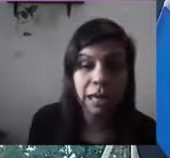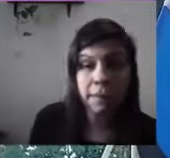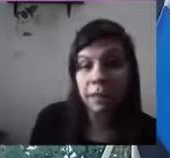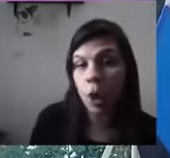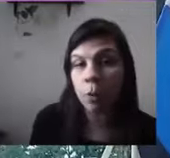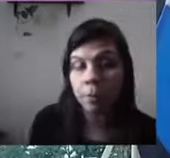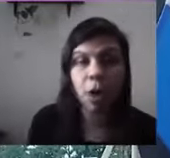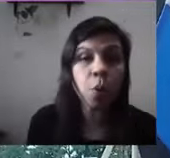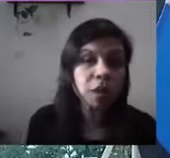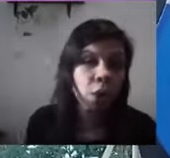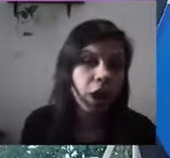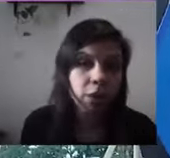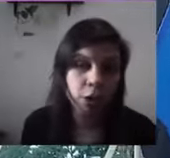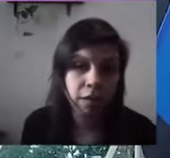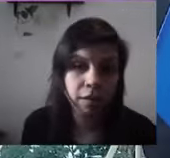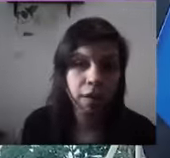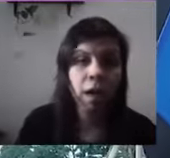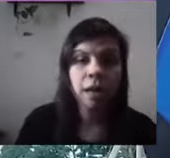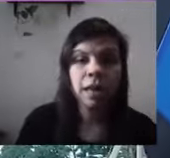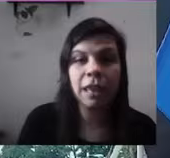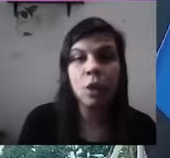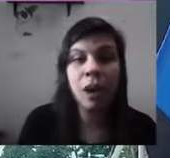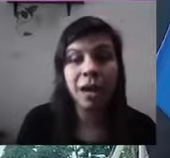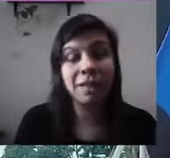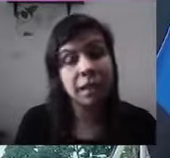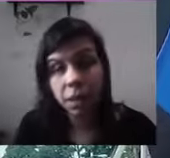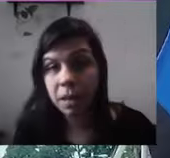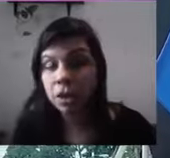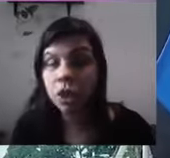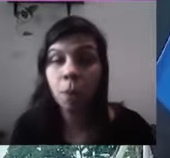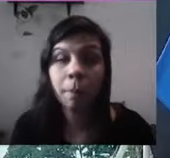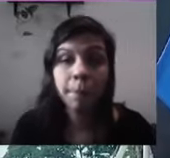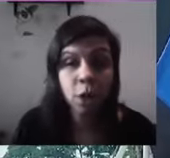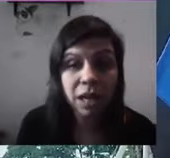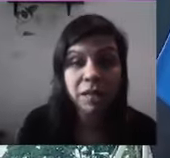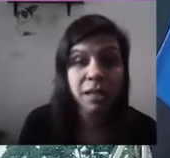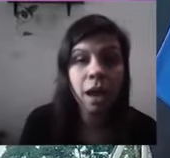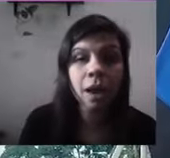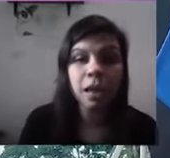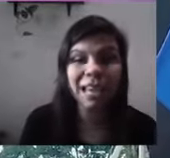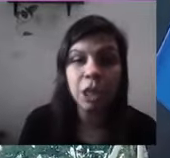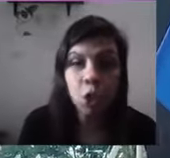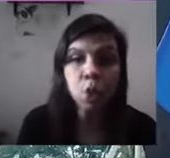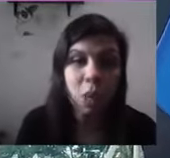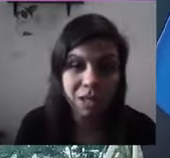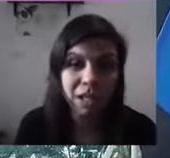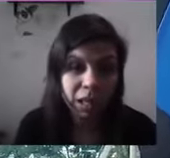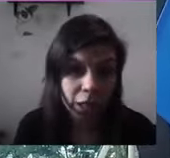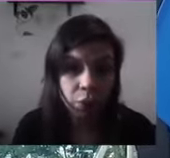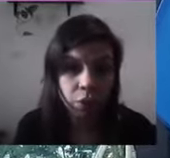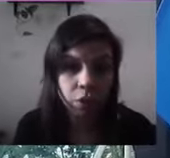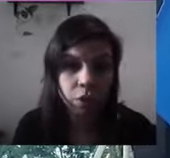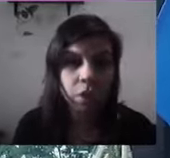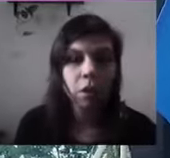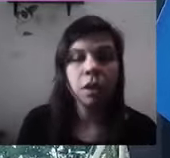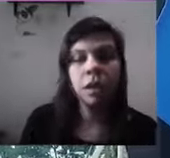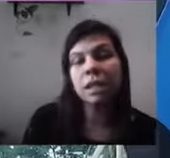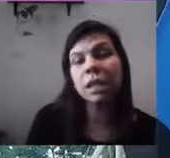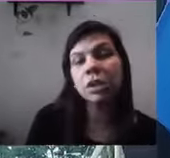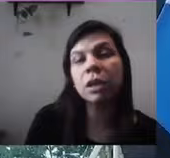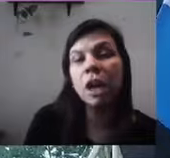odio, alimentado por prejuicio e ignorancia, que da lugar a discriminación, violencia e incluso asesinatos.